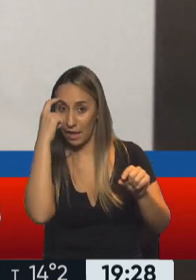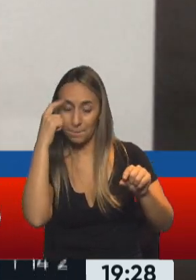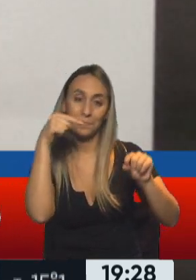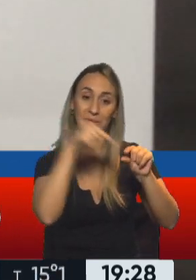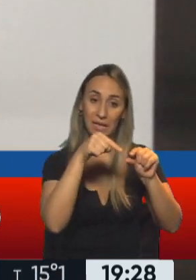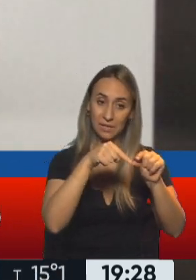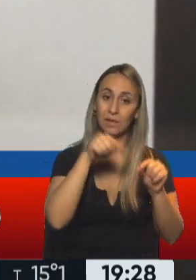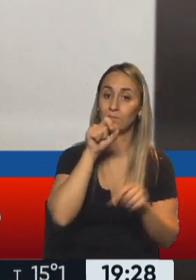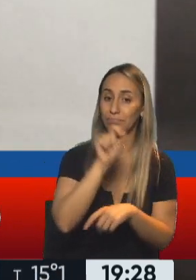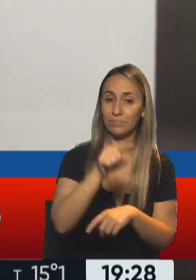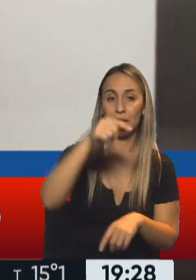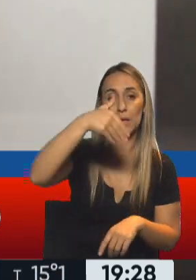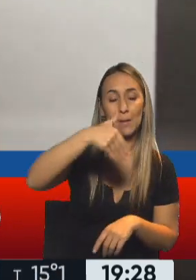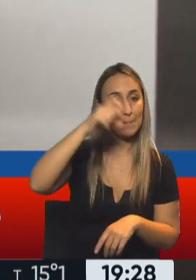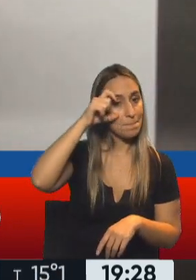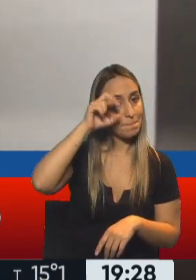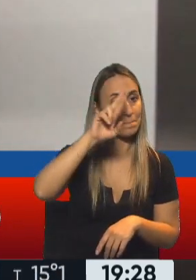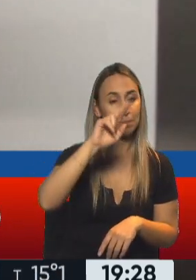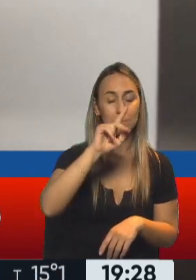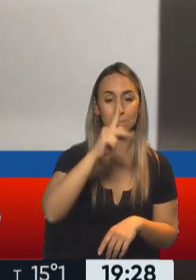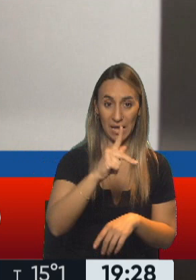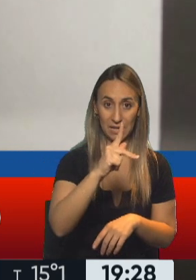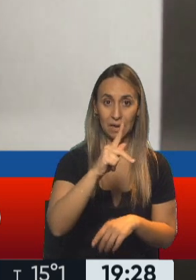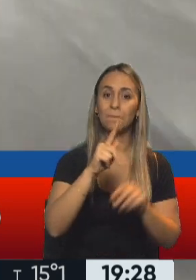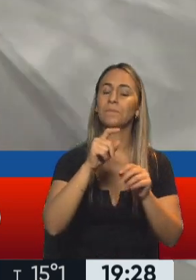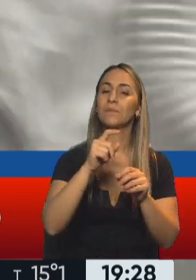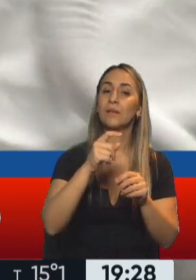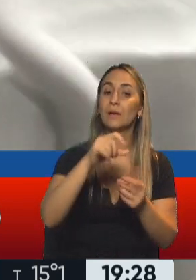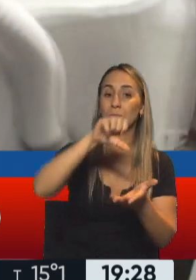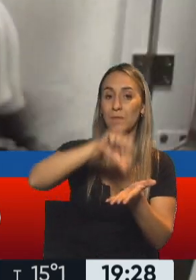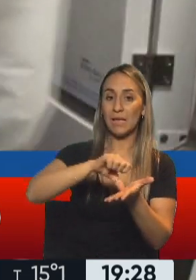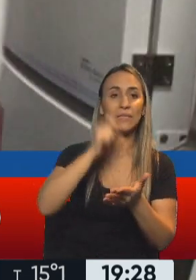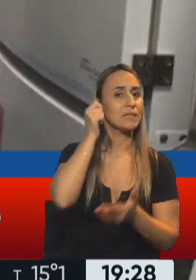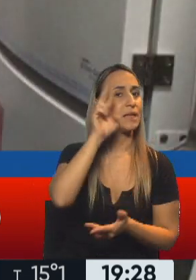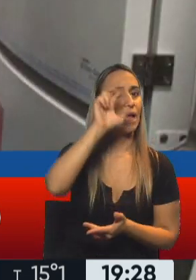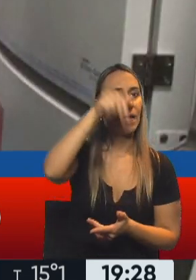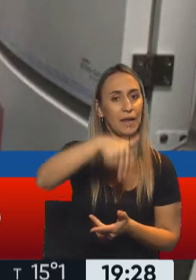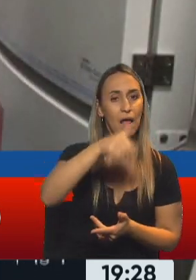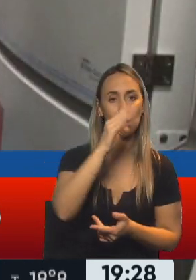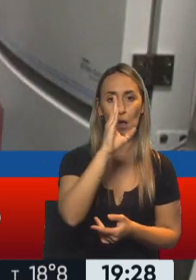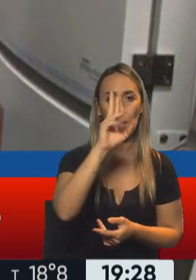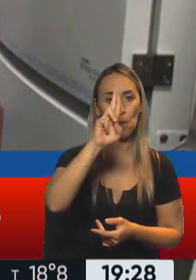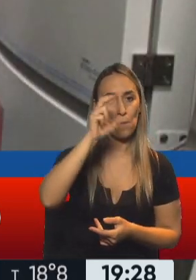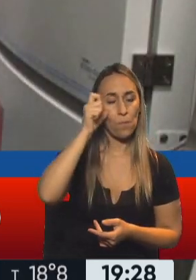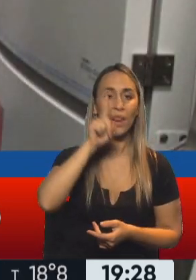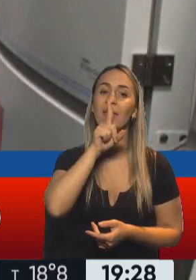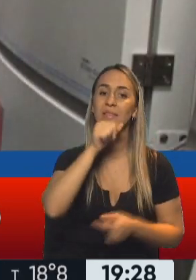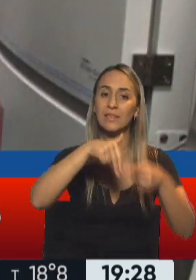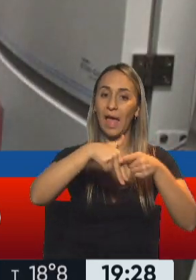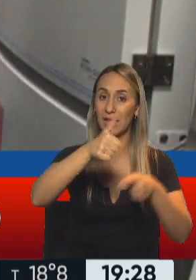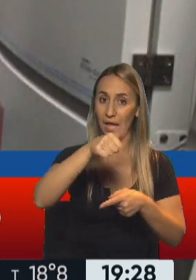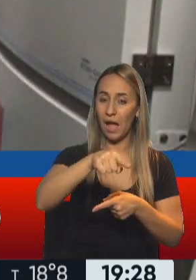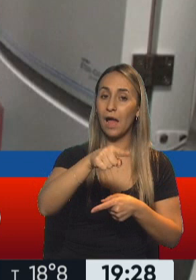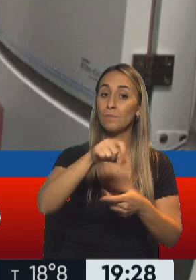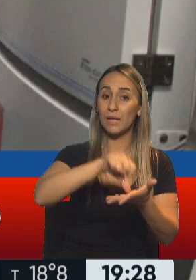Merck, ¿verdad? Está aprobada en Gran Bretaña. La acaban de aprobar. Ayer la aprobaron en Gran Bretaña. Sí. Es bastante interesante.